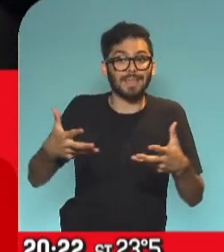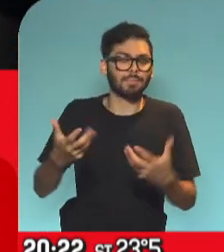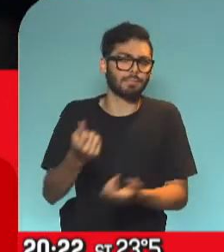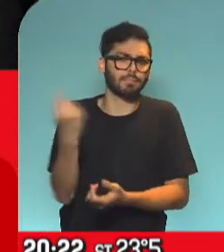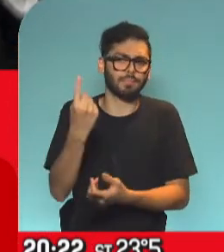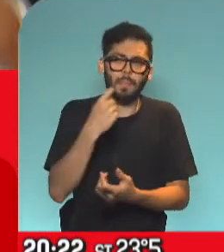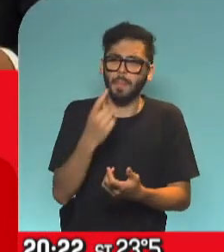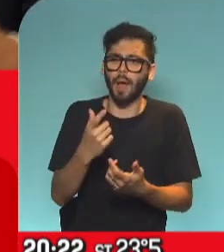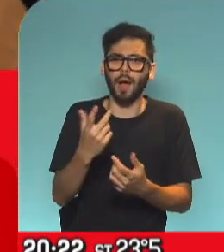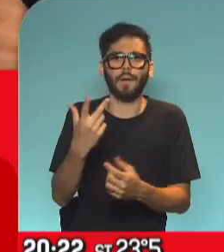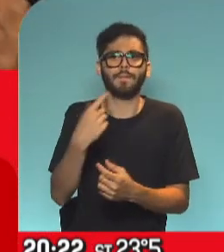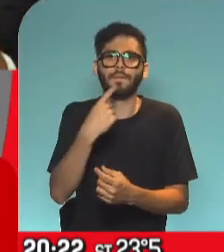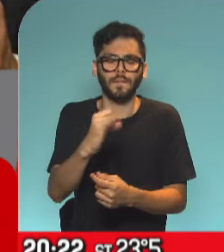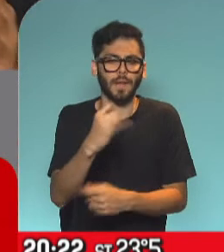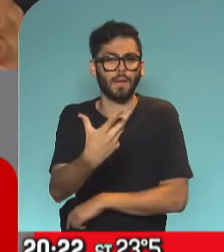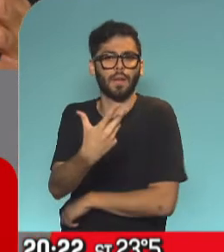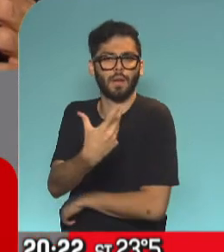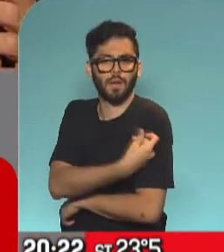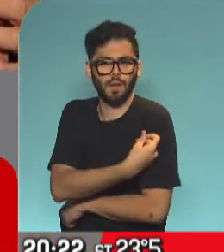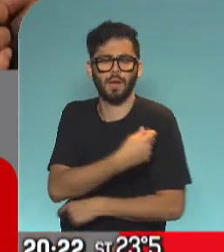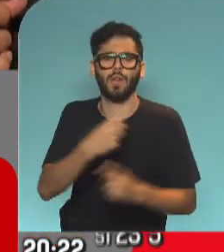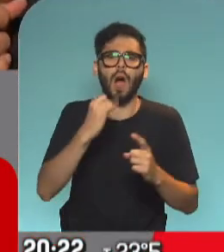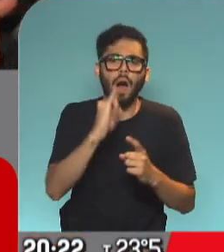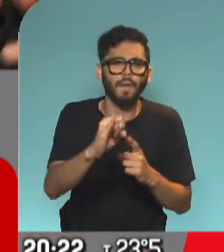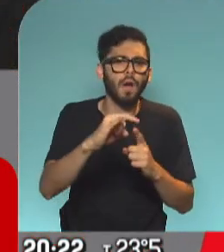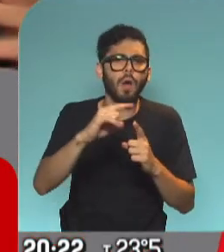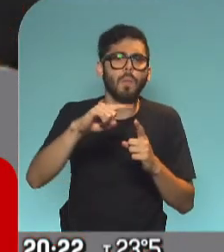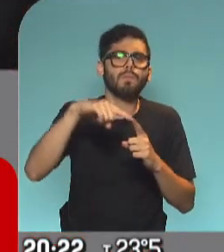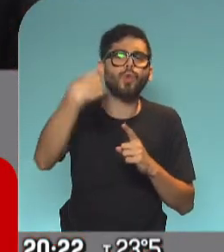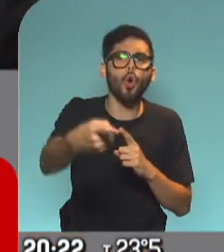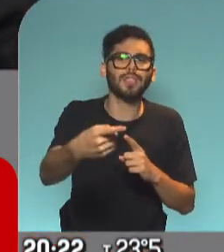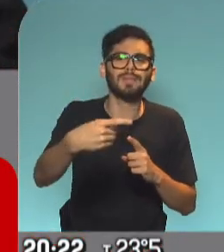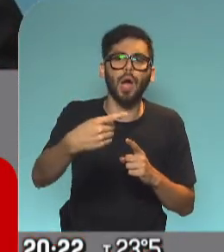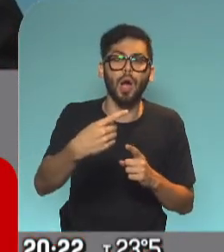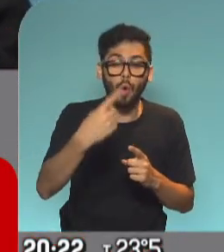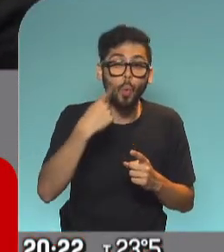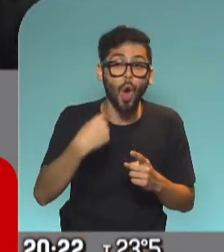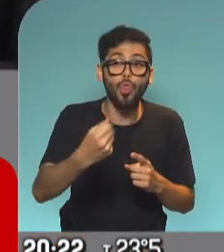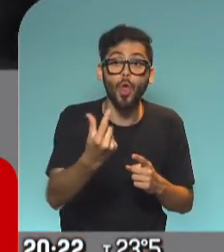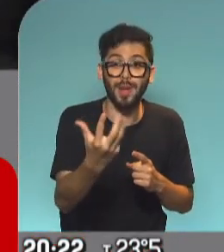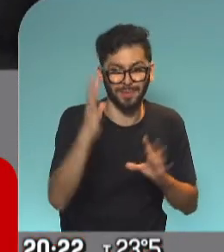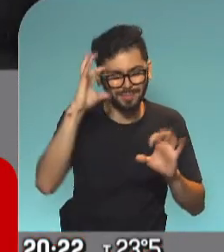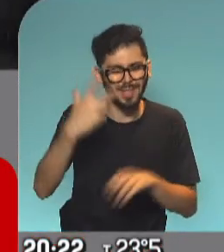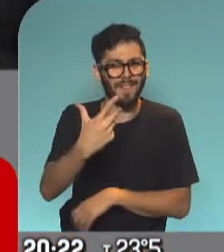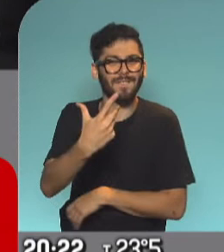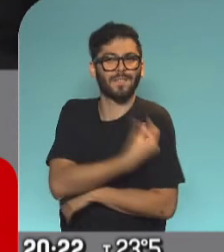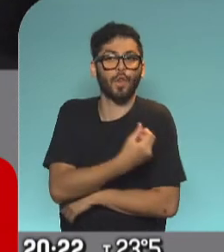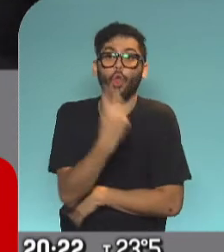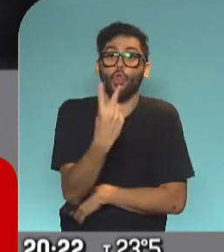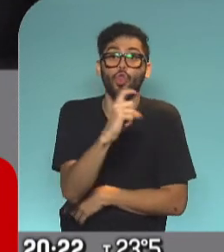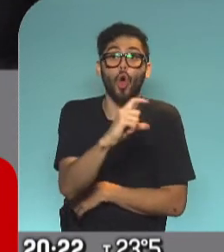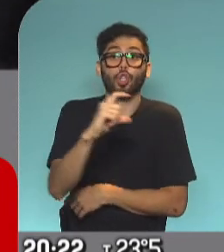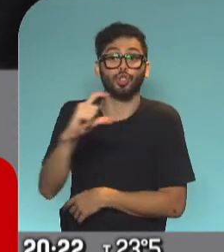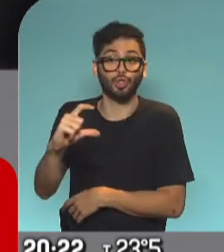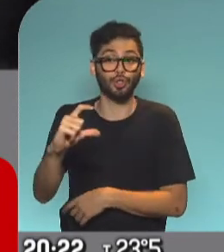coloca, para decirle cuándo tiene que volver a colocársela, la segunda dosis, no se olviden que son 2 dosis para que tenga un mayor nivel de efectividad, así